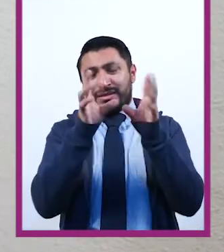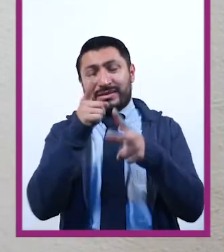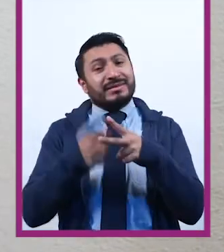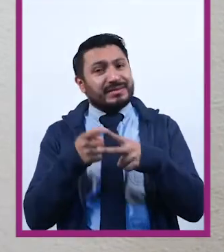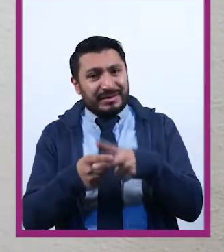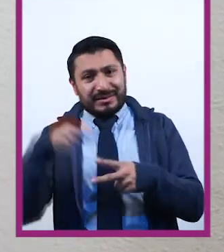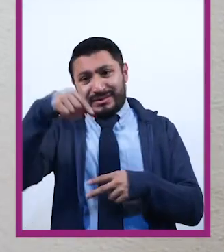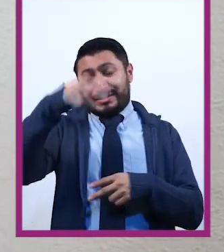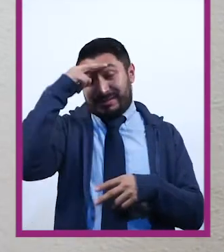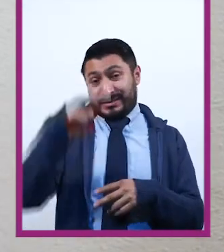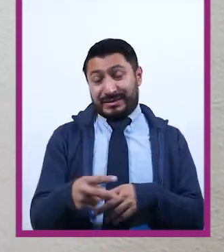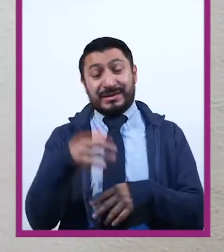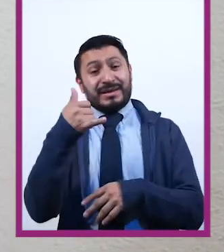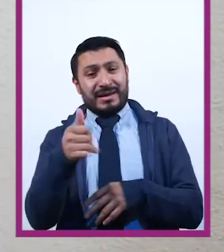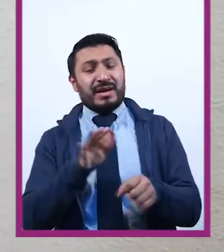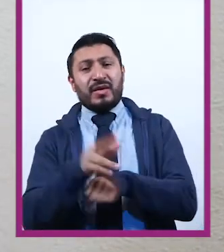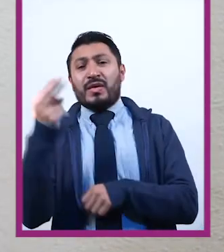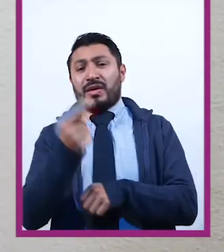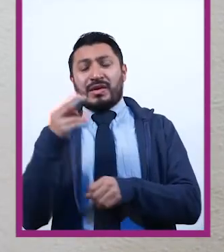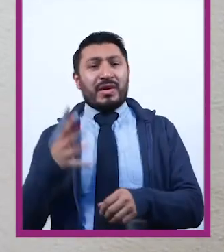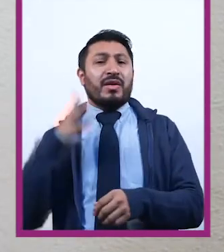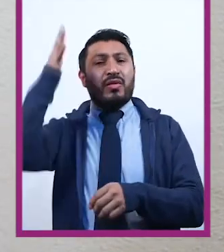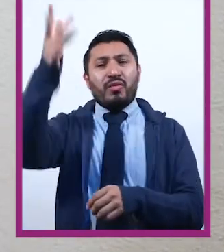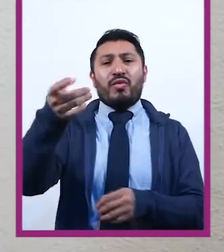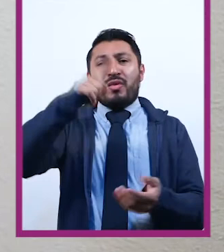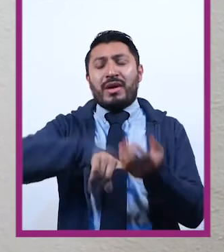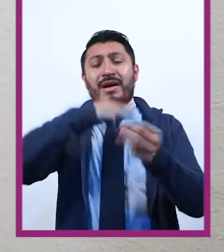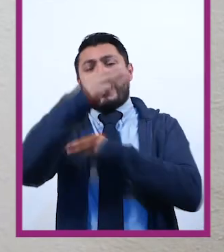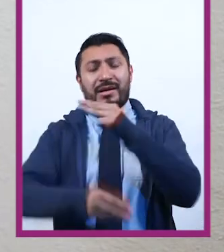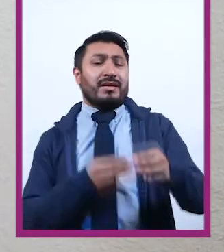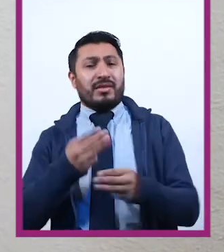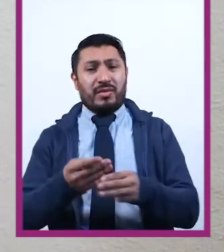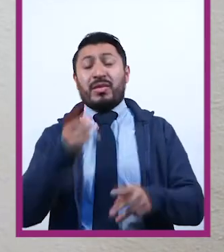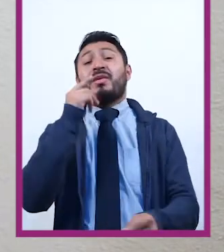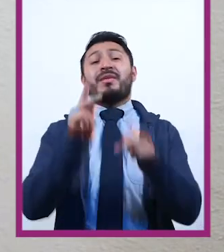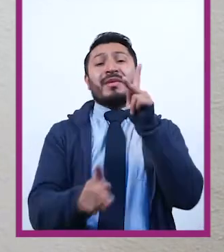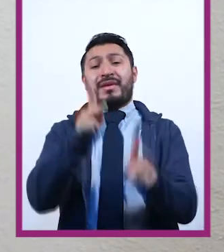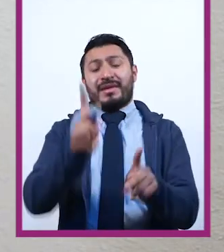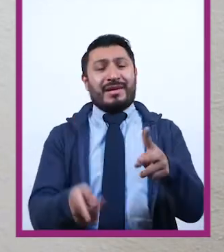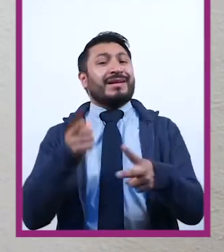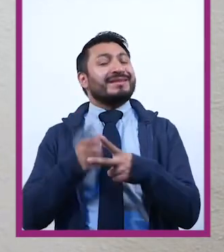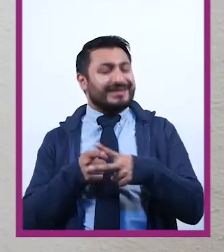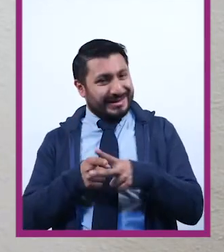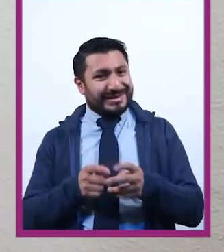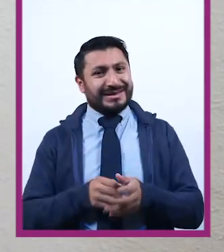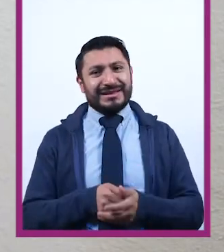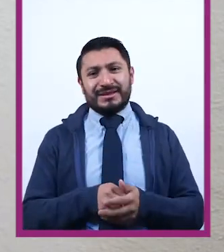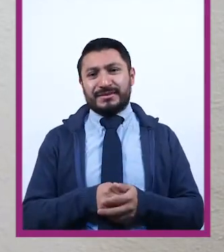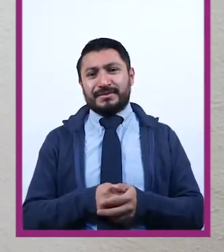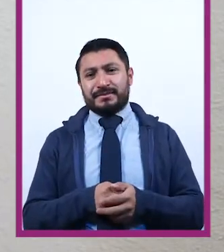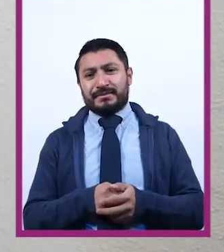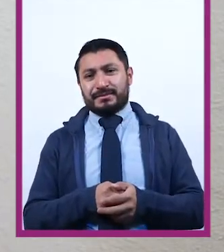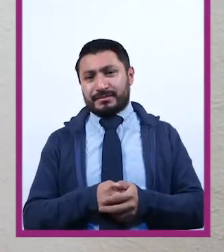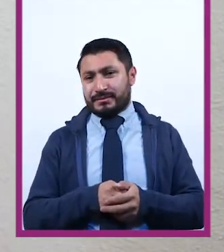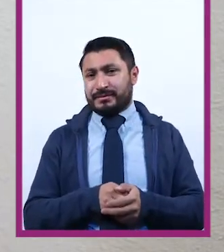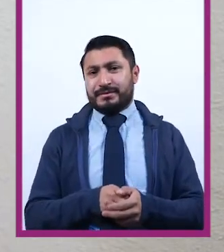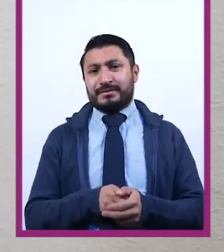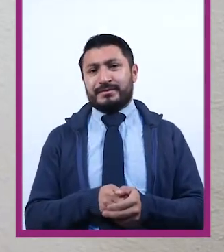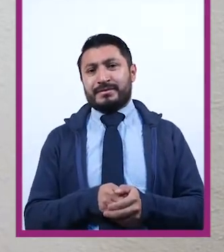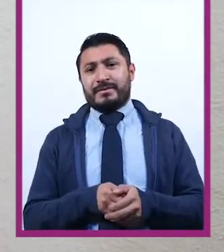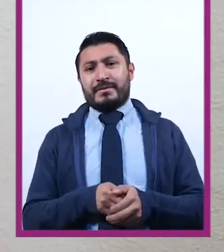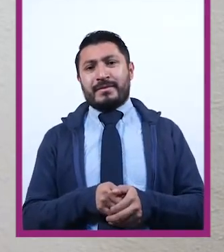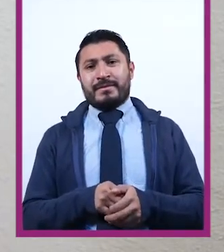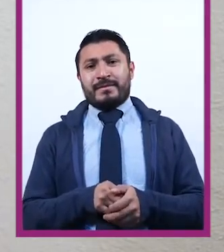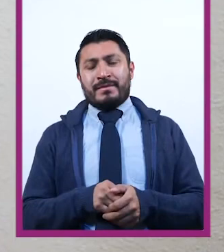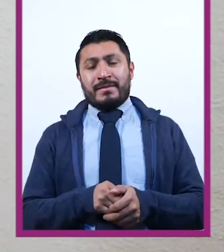la situación de las matemáticas en México y lo que requiere el futuro de ellas en el mundo. Conversaremos con la matemática Nuria